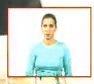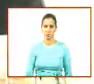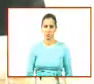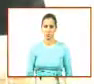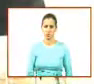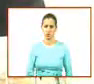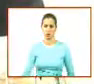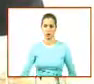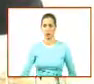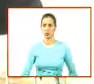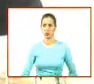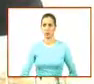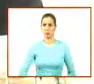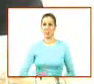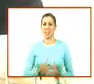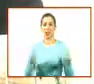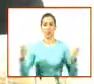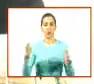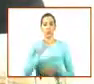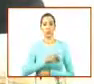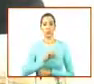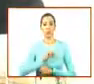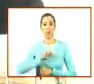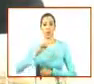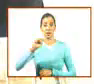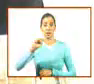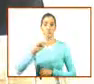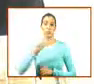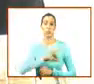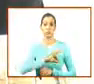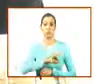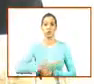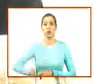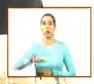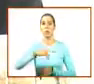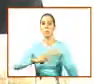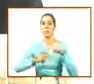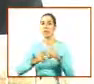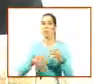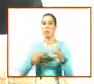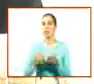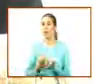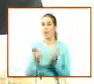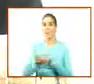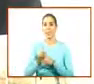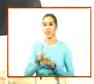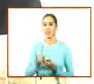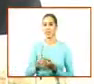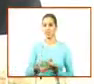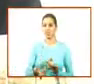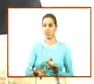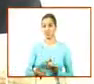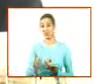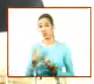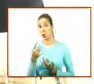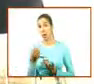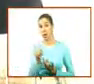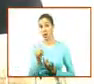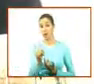inmensa socialización de la producción es irreversible si no ocurre